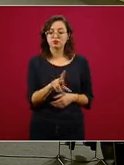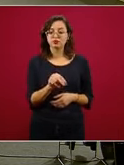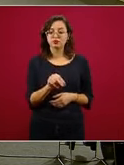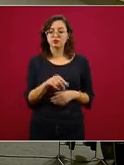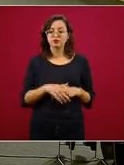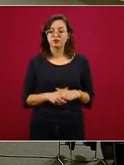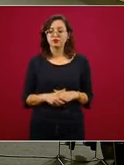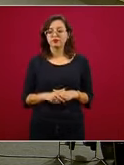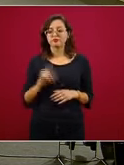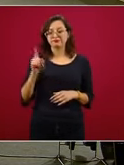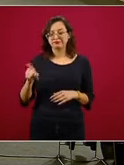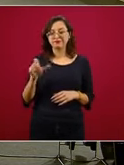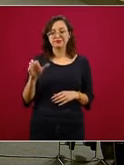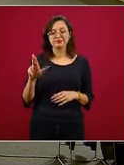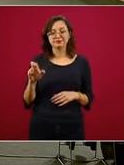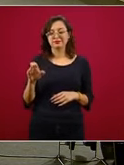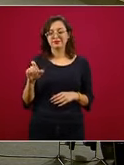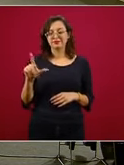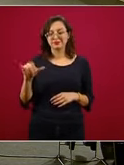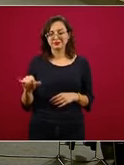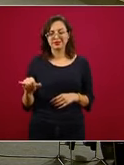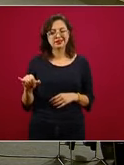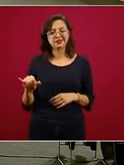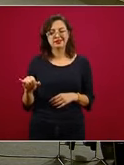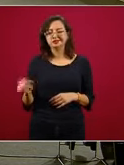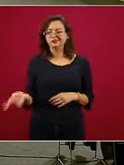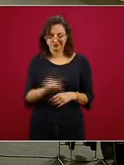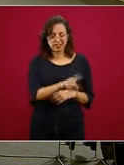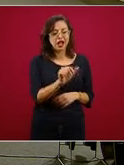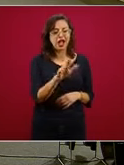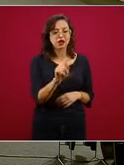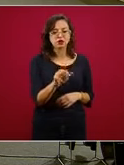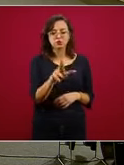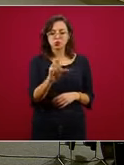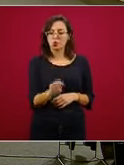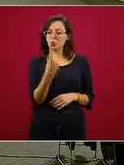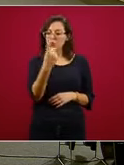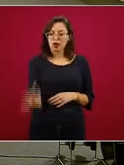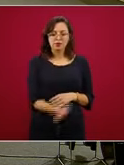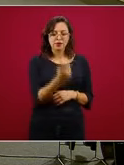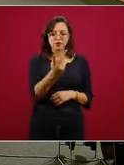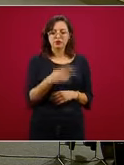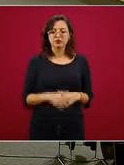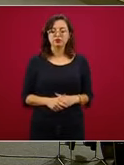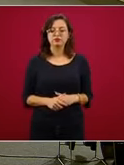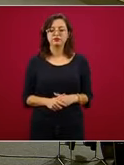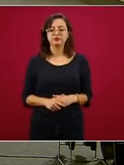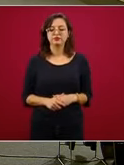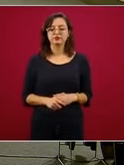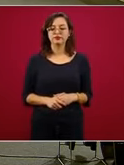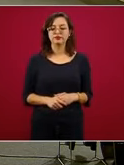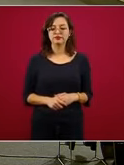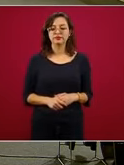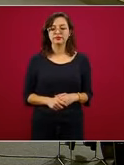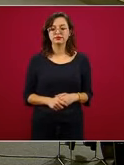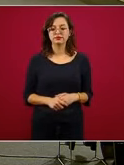No, porque Araceli ya preguntó sobre esto. Arturo, por favor, adelante. Solo va a dar tiempo de una pregunta. Son las